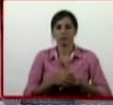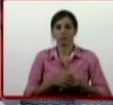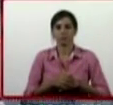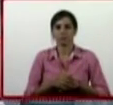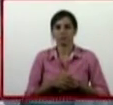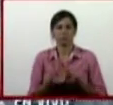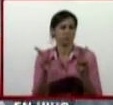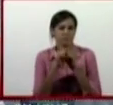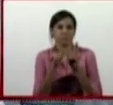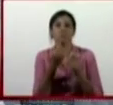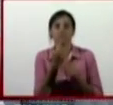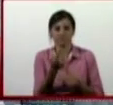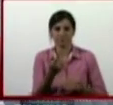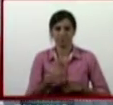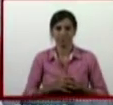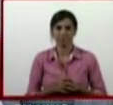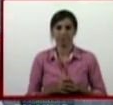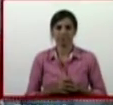digo,